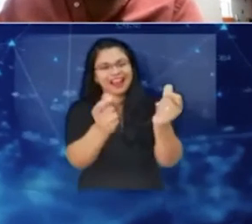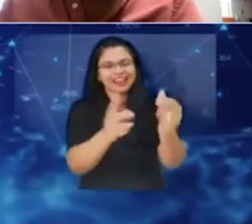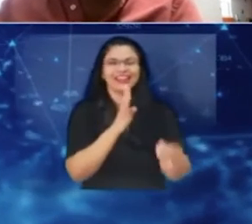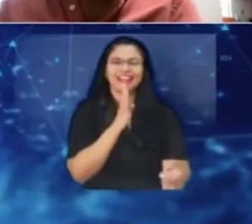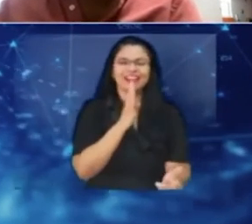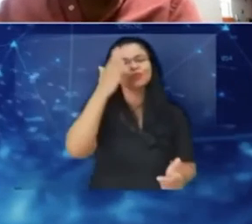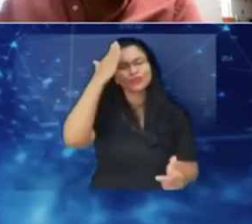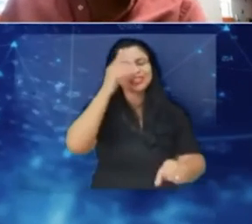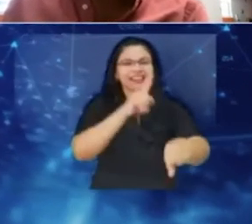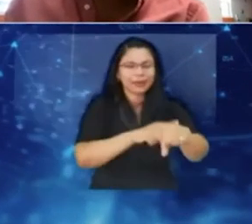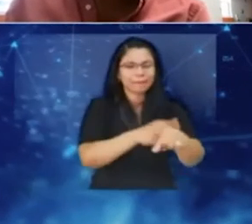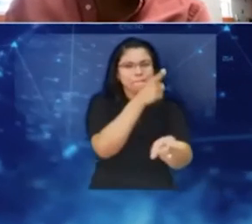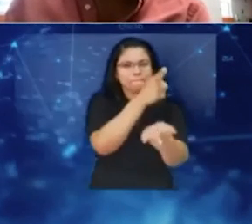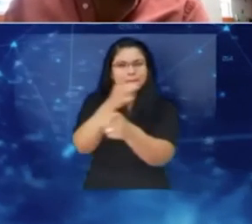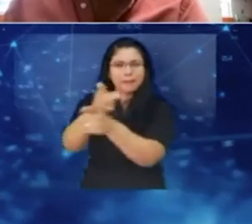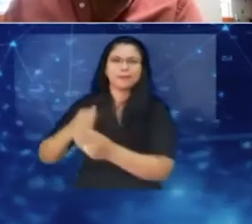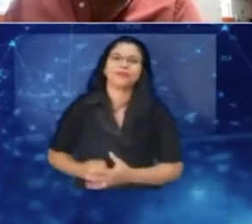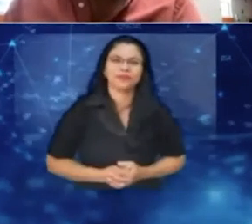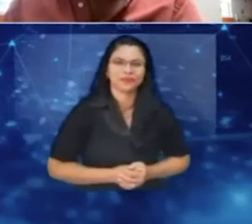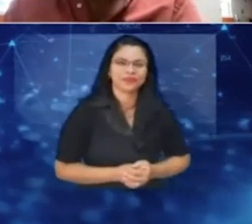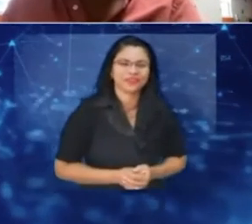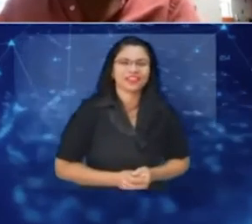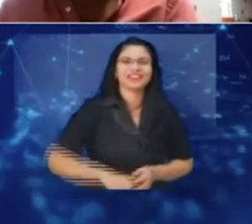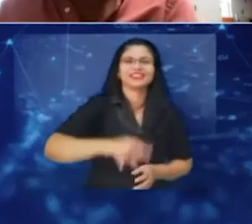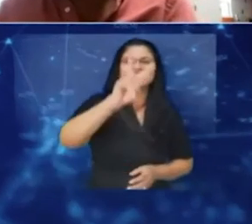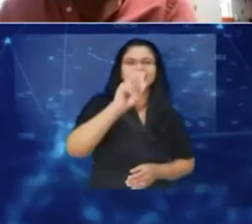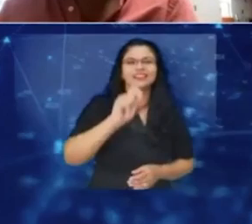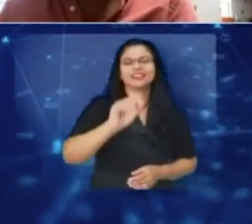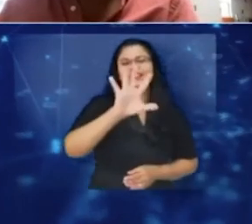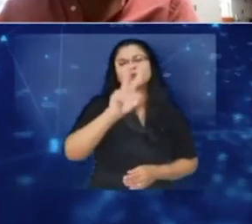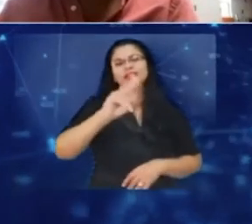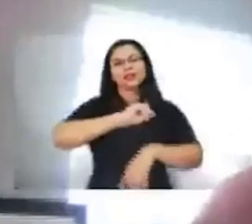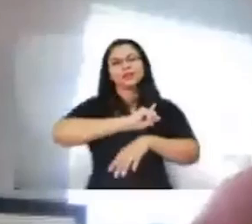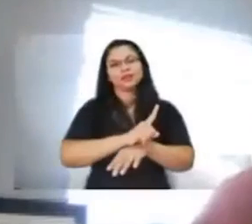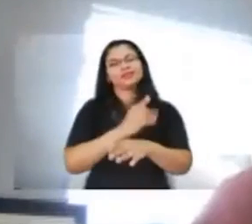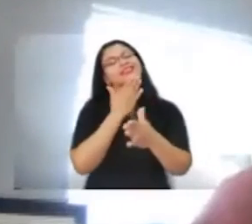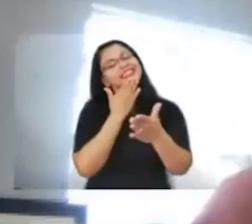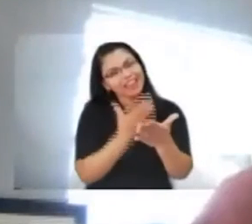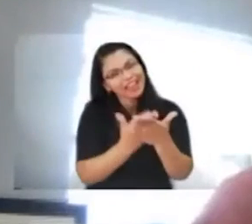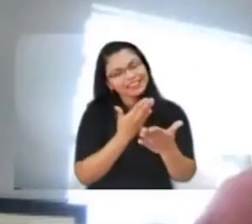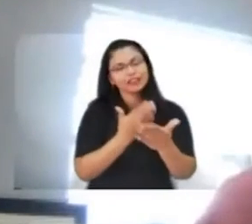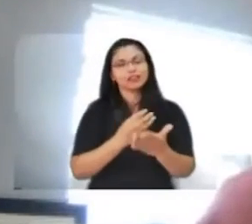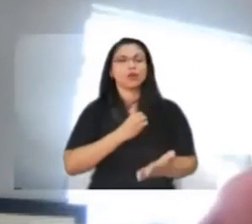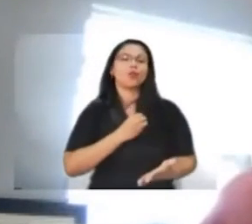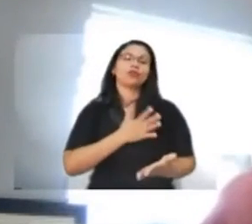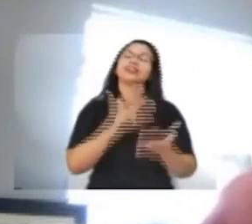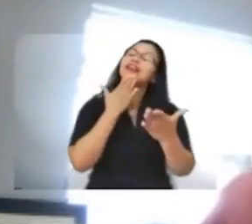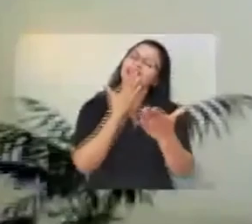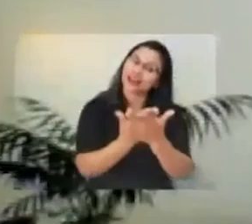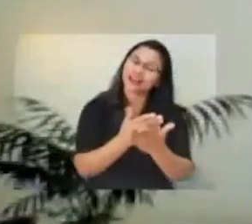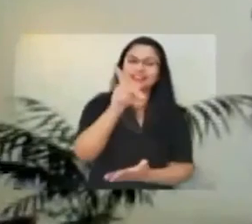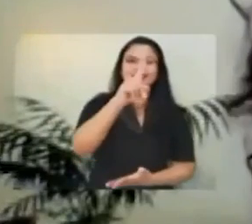con, bueno, no con 7 minutos, pero con 52 minutos. Quedo a sus órdenes y muchas gracias por la oportunidad una vez más. Gracias, Sonia.